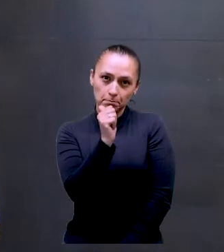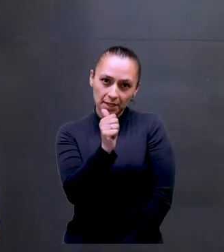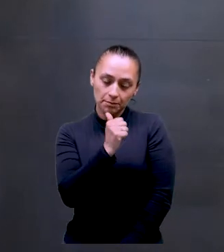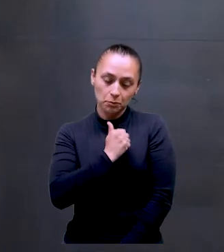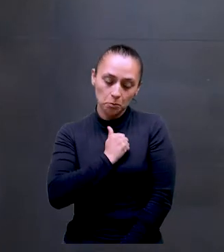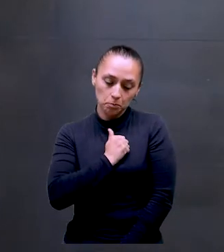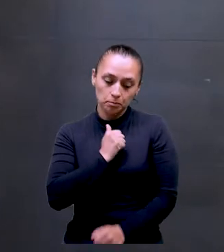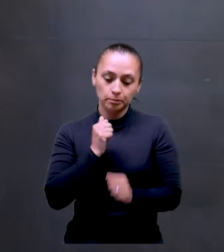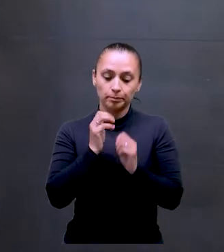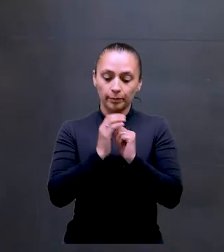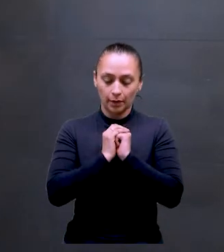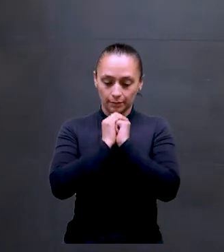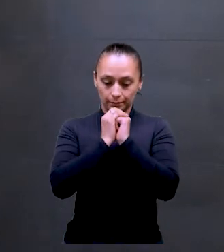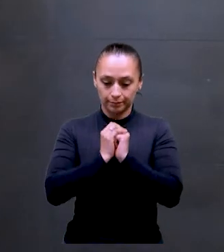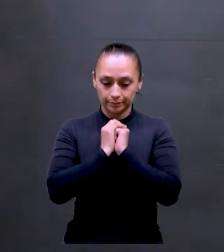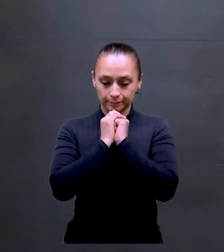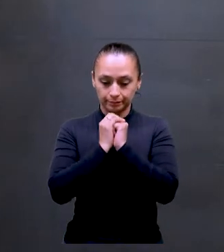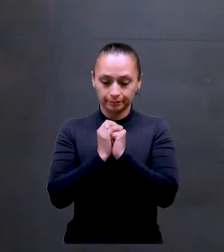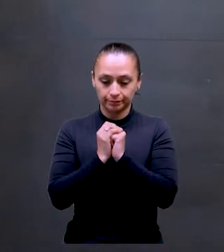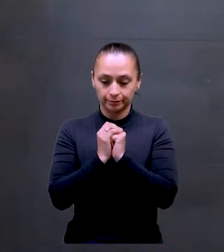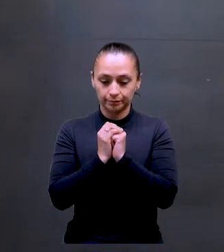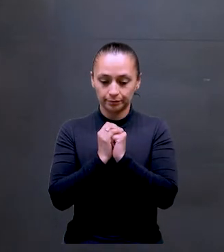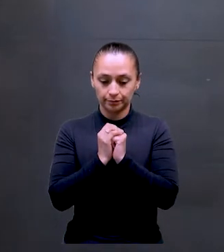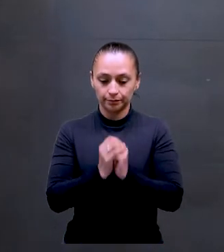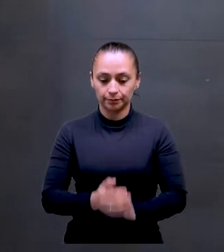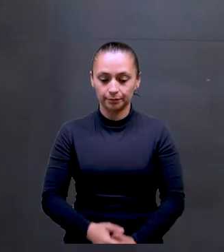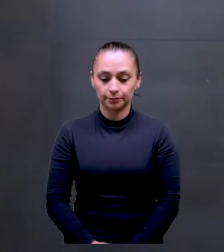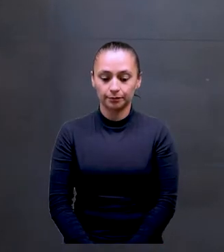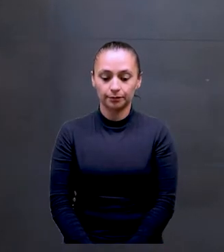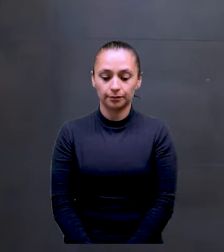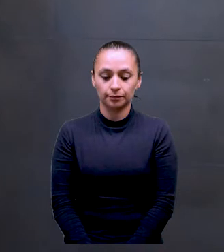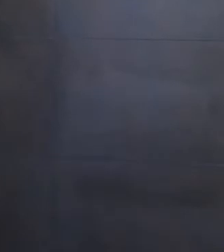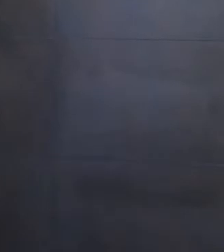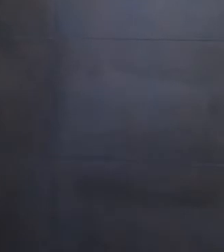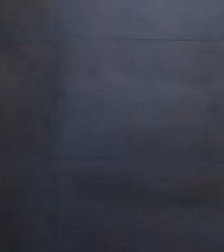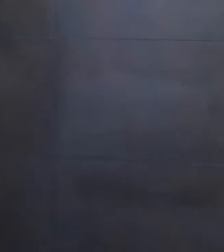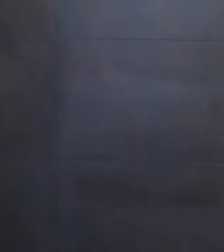en los momentos de silencio hagamos nuestra oración personal